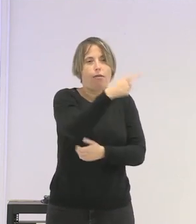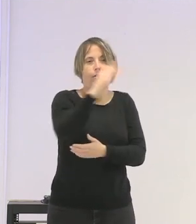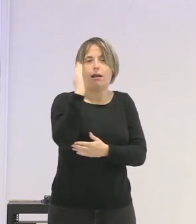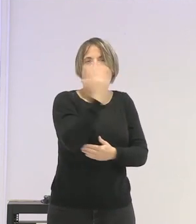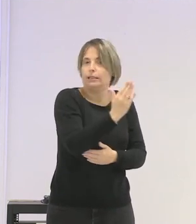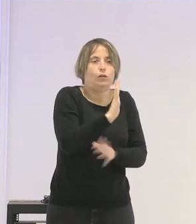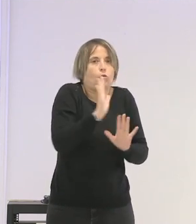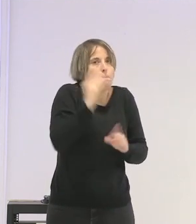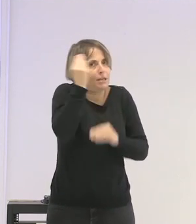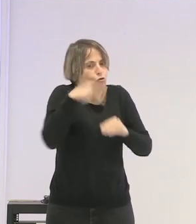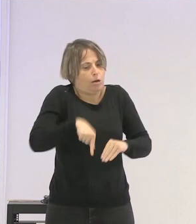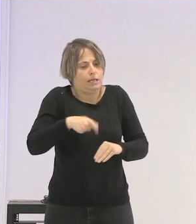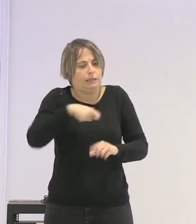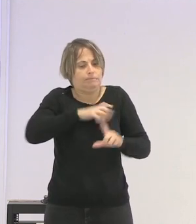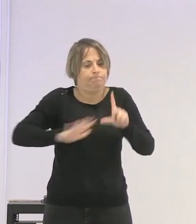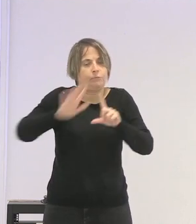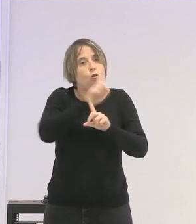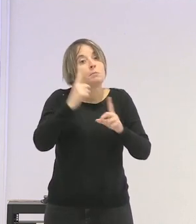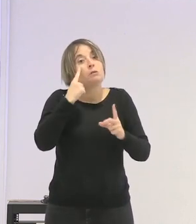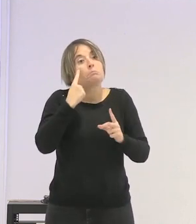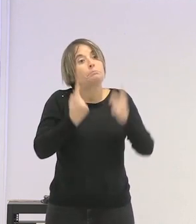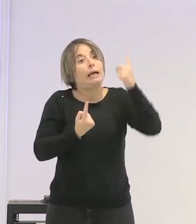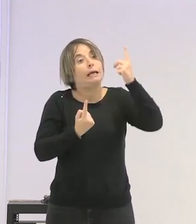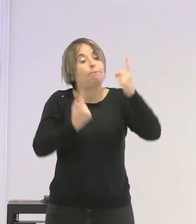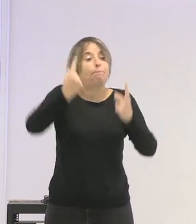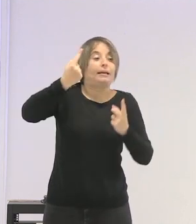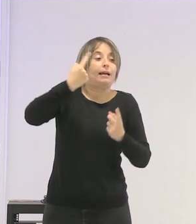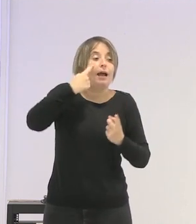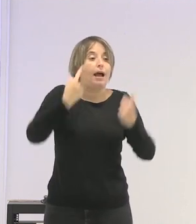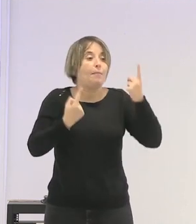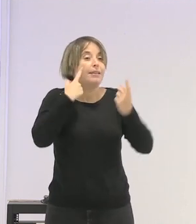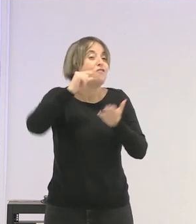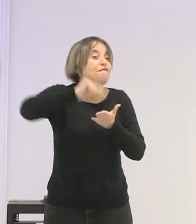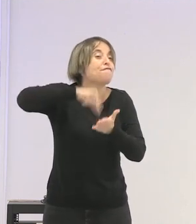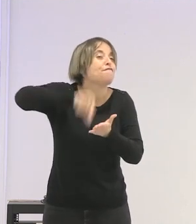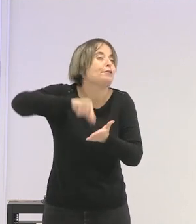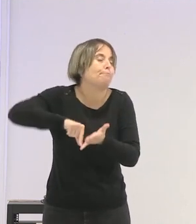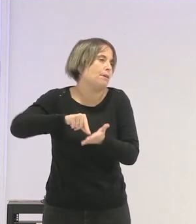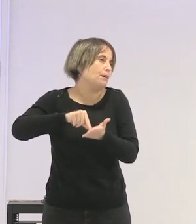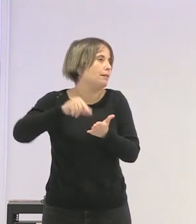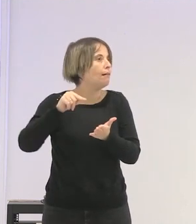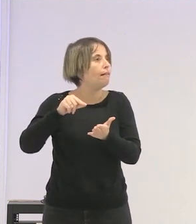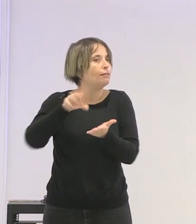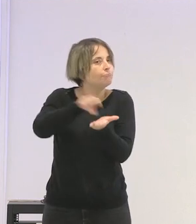pidiendo más penas, pero bueno, sí que hay, de vez en cuando aparecen por ahí recogida de firmas para